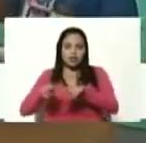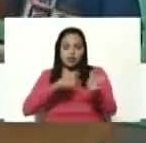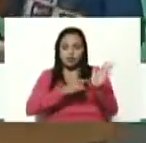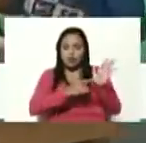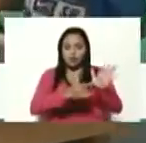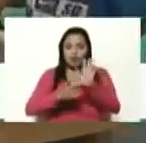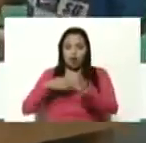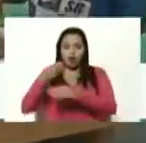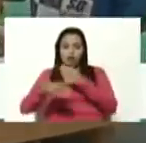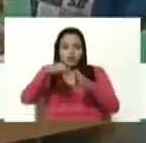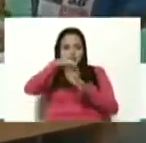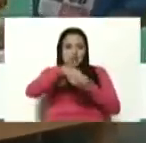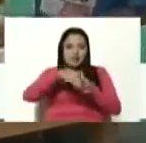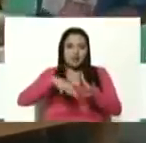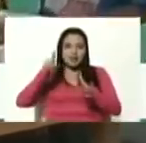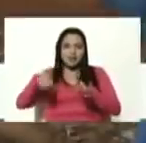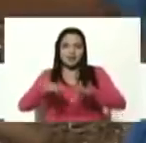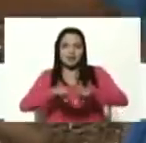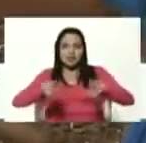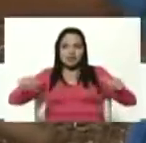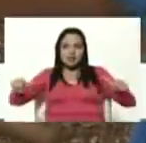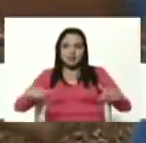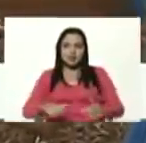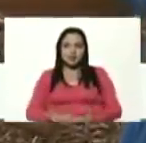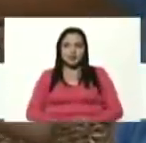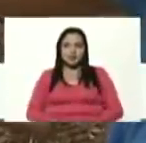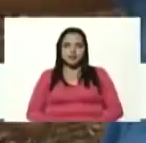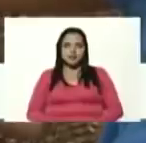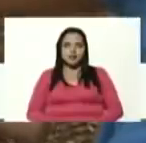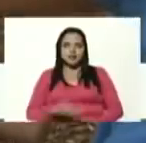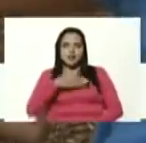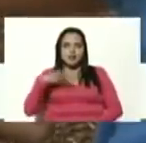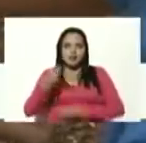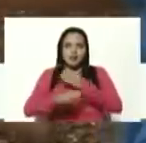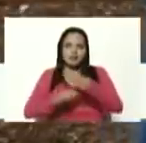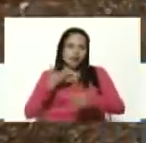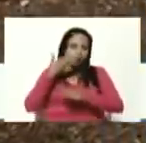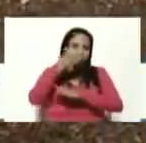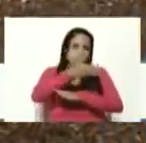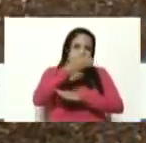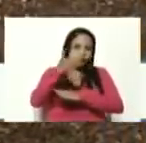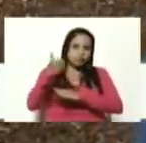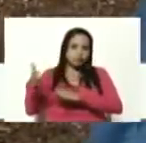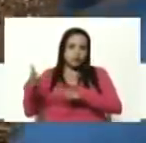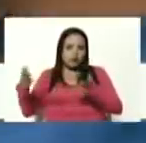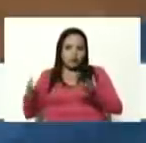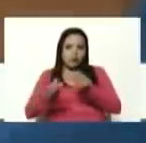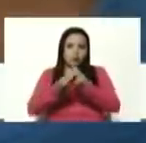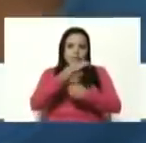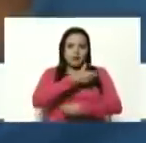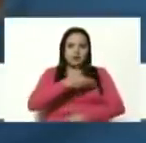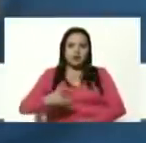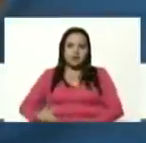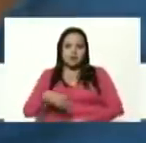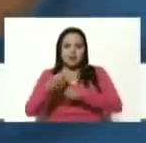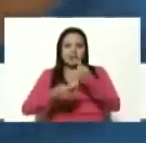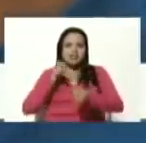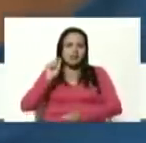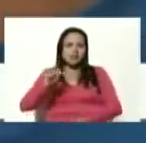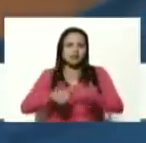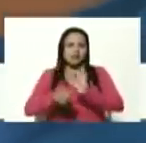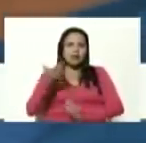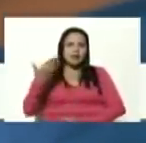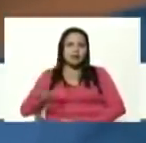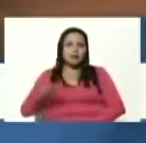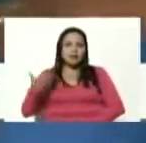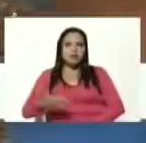están sembrando también la tierra. Queremos hacer un recorrido, presidente, para llegar al punto más importante, que